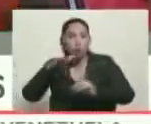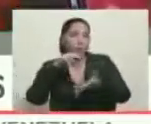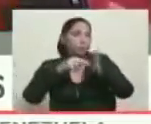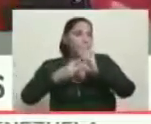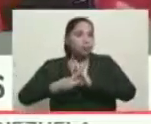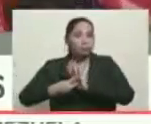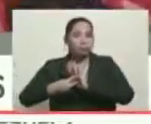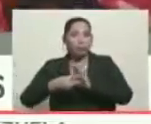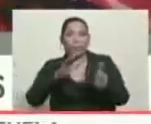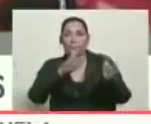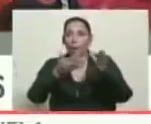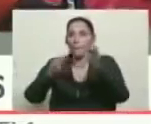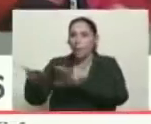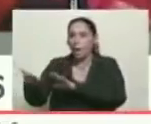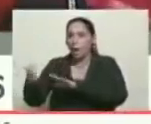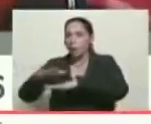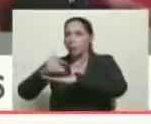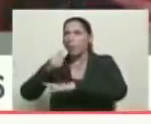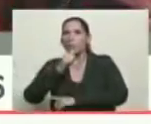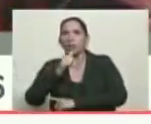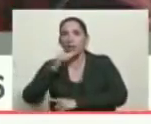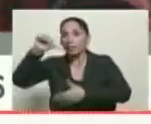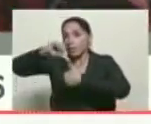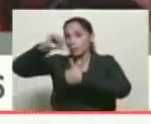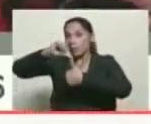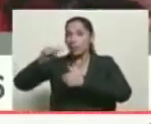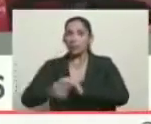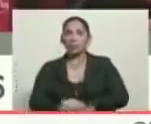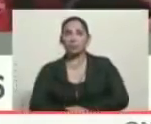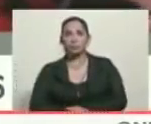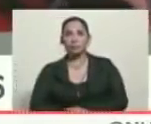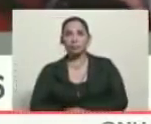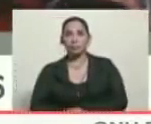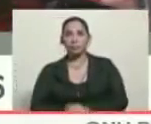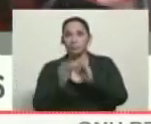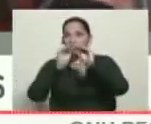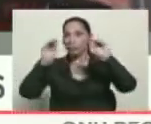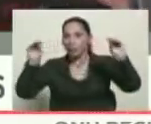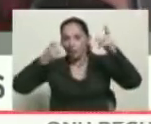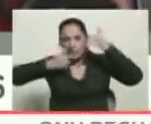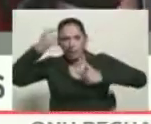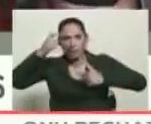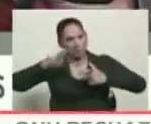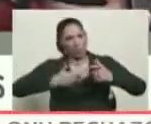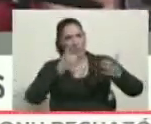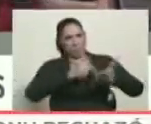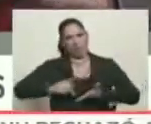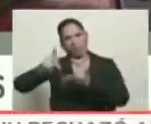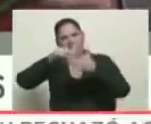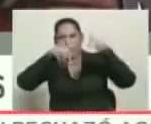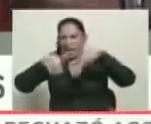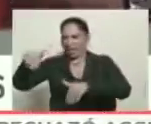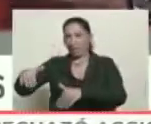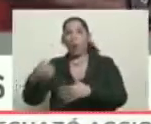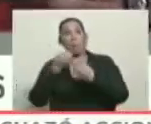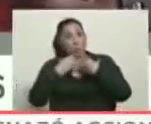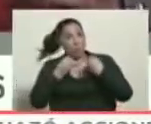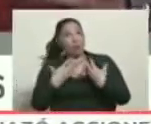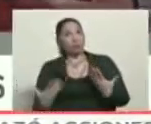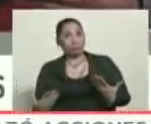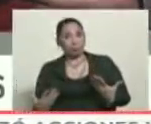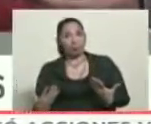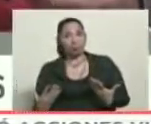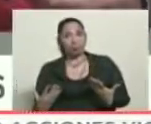en asesinatos y crímenes de guerra en Centroamérica. Le hace un llamado al chavismo que puede participar en las elecciones. Qué bueno es Estados Unidos.